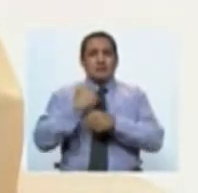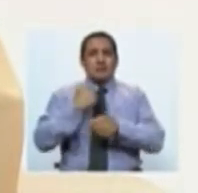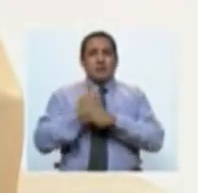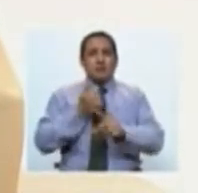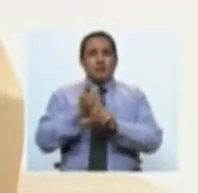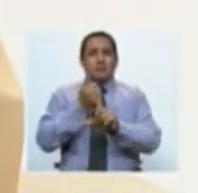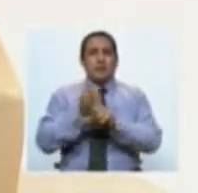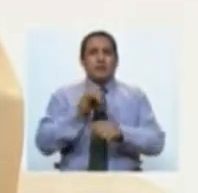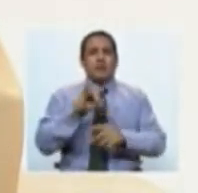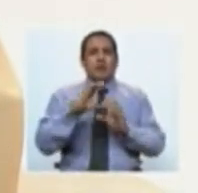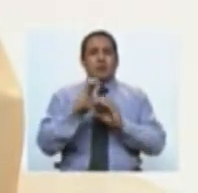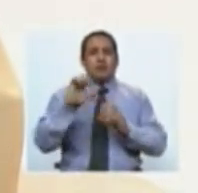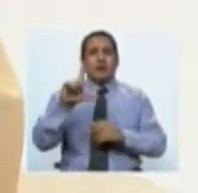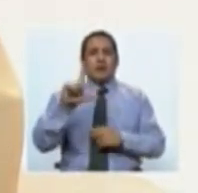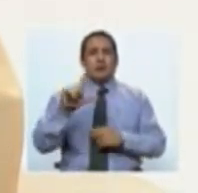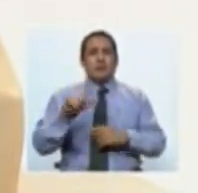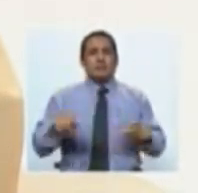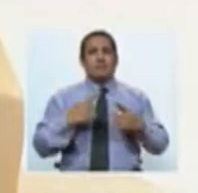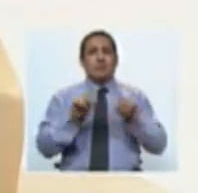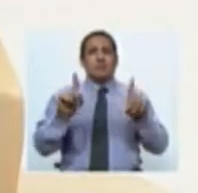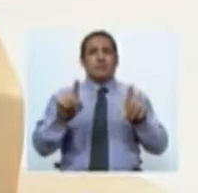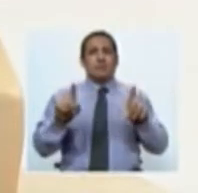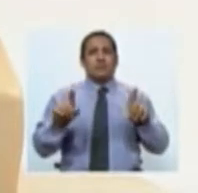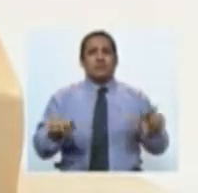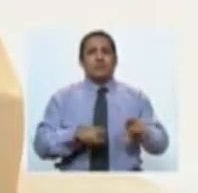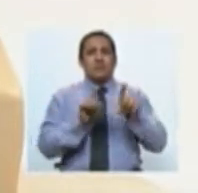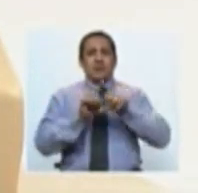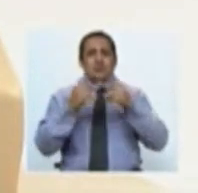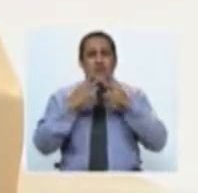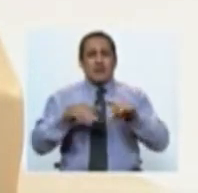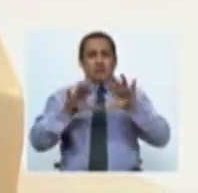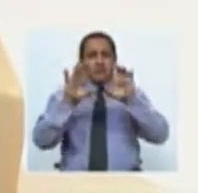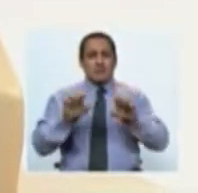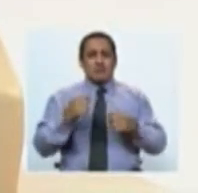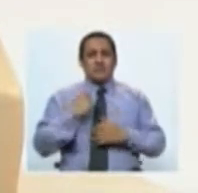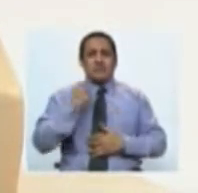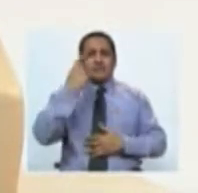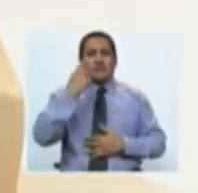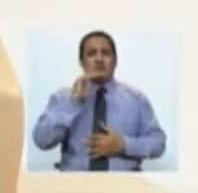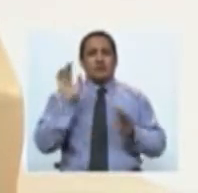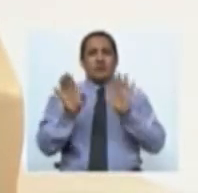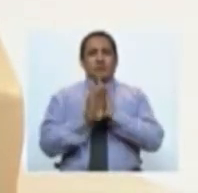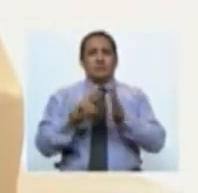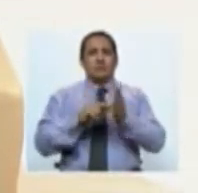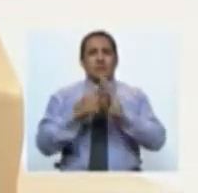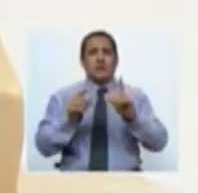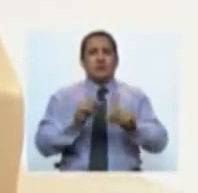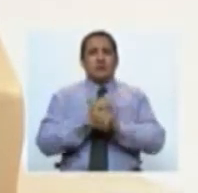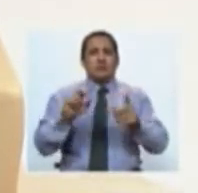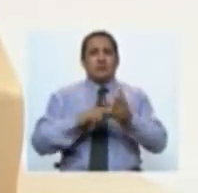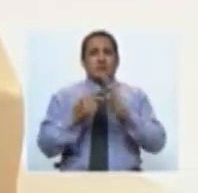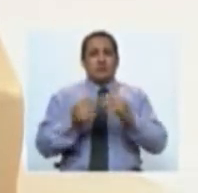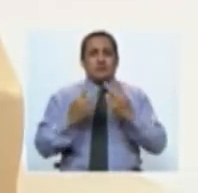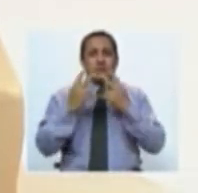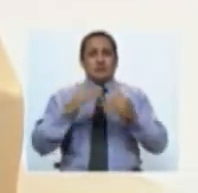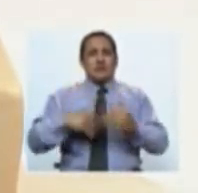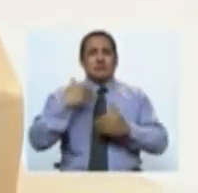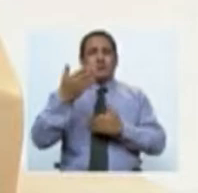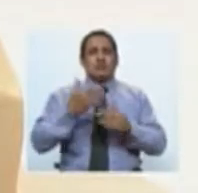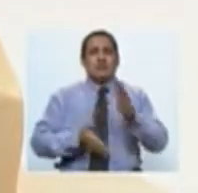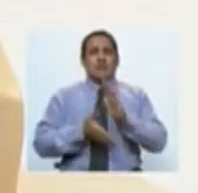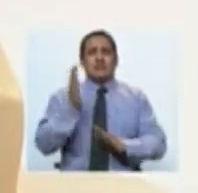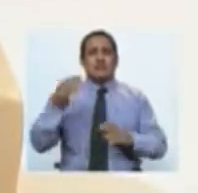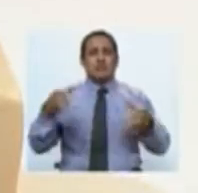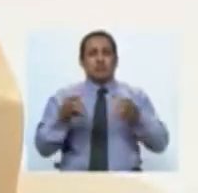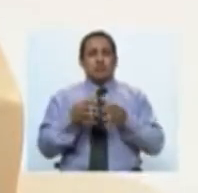las tareas propias de las UGELs, ¿no? Pero estas evaluaciones se entienden como que no significarían después